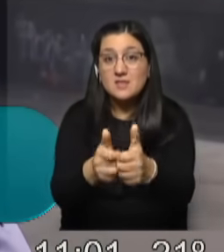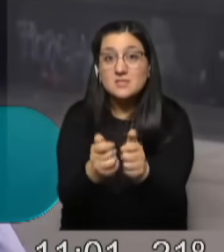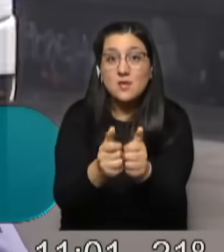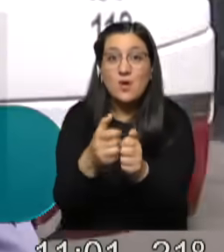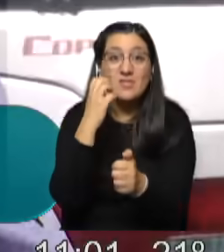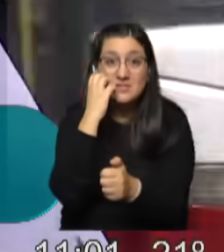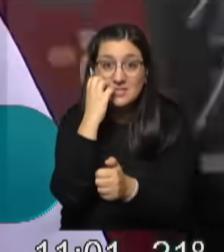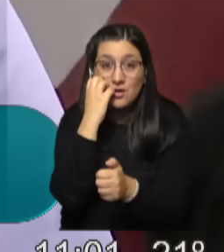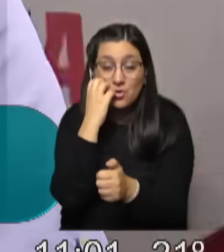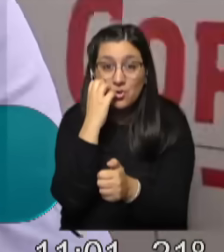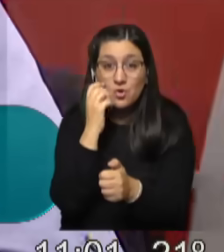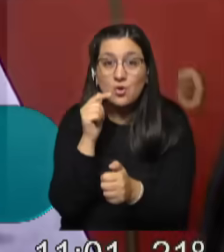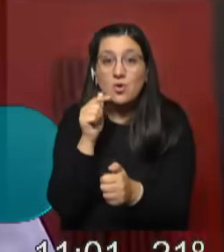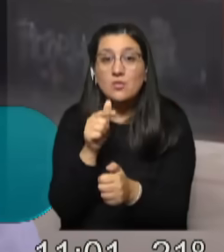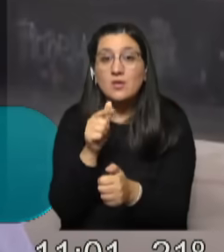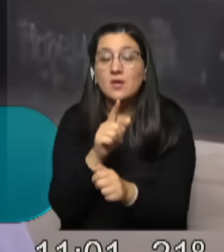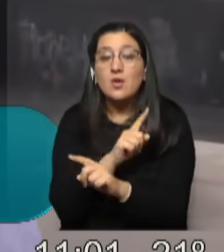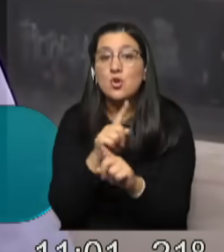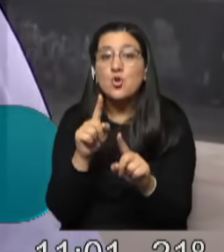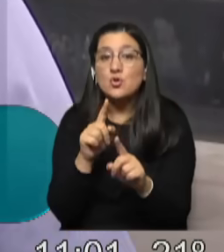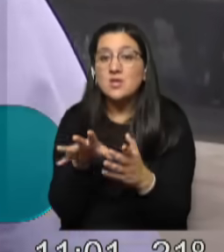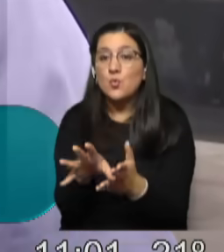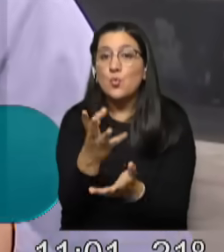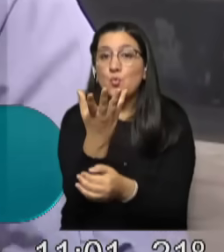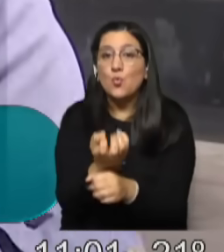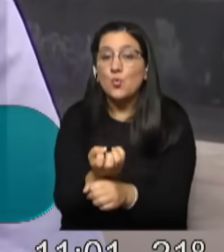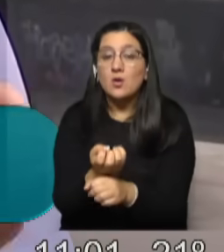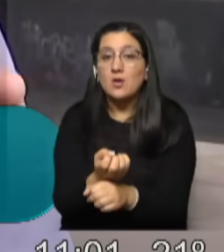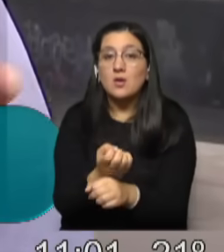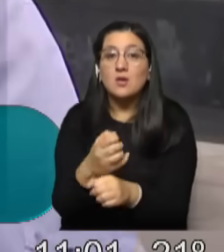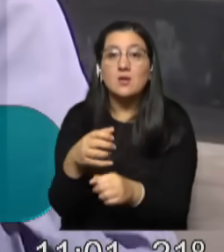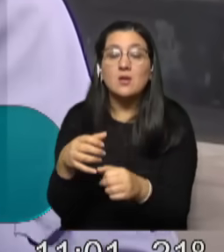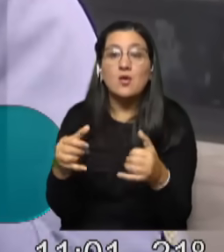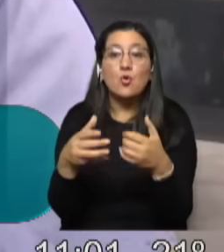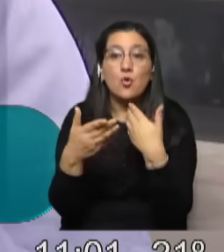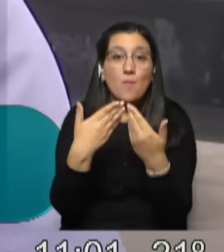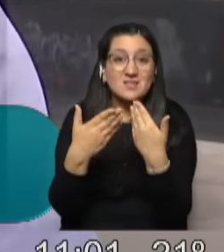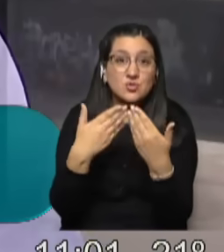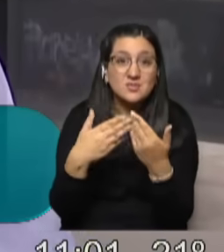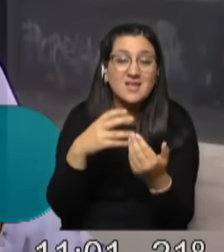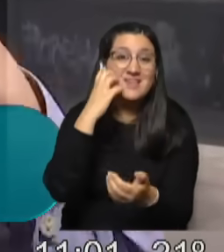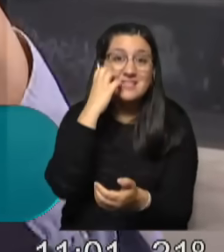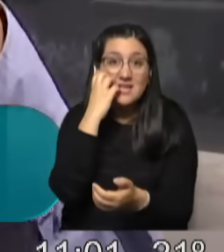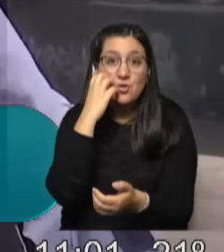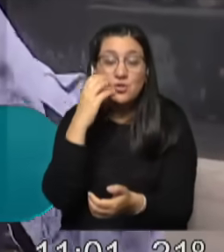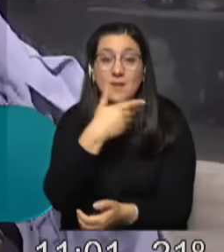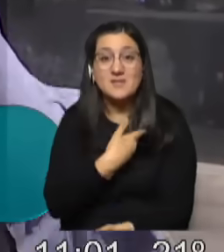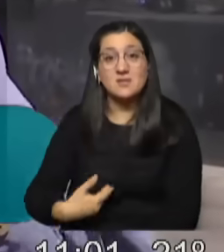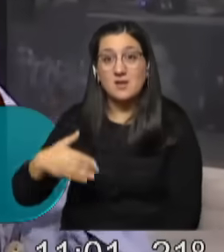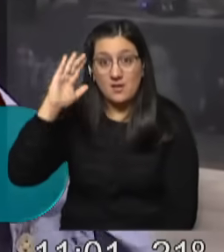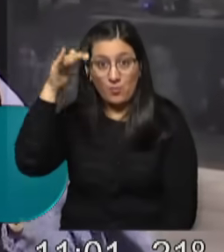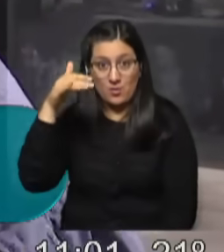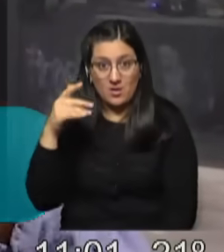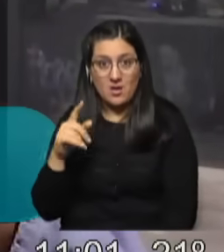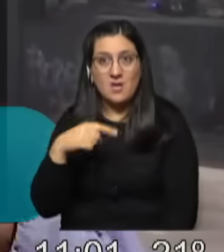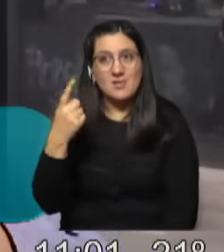a Astesiano de que no se extrajeran los chats entre Astesiano y el presidente de la República. Cuando eso